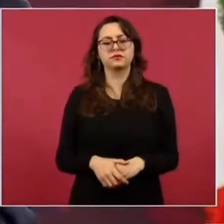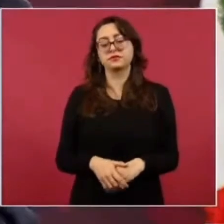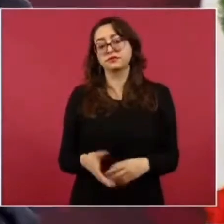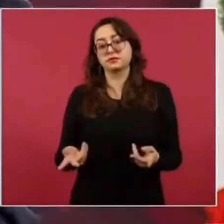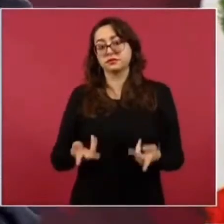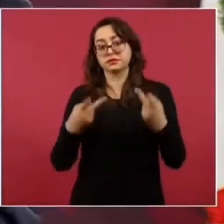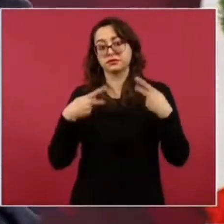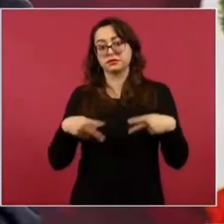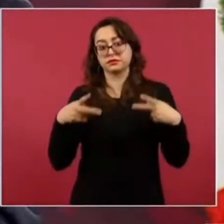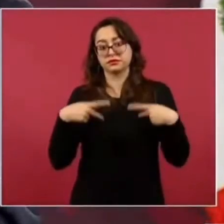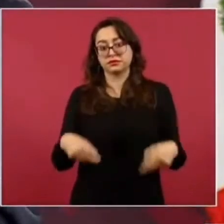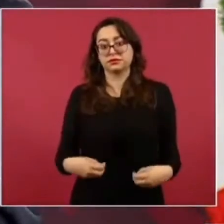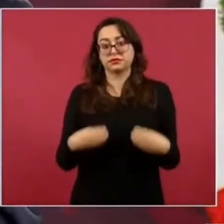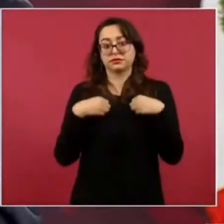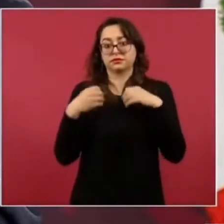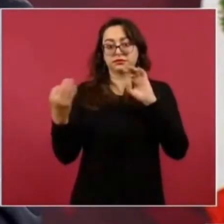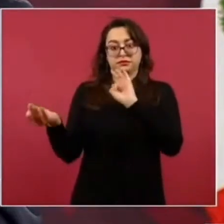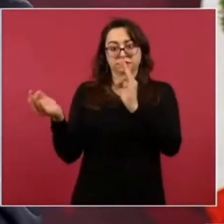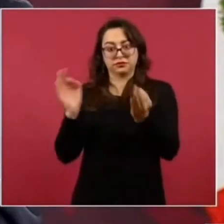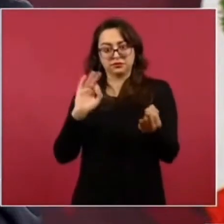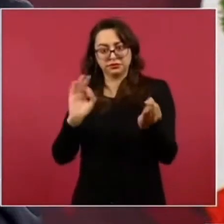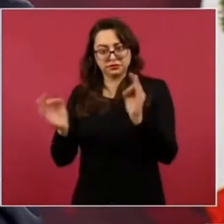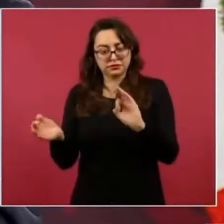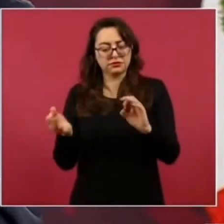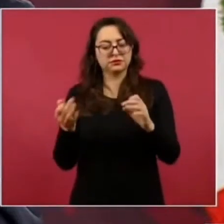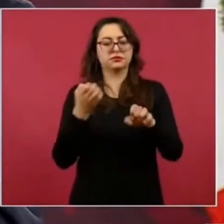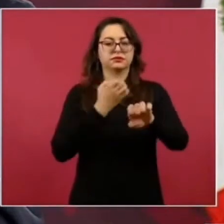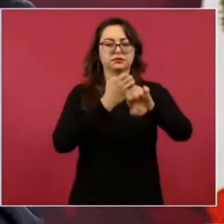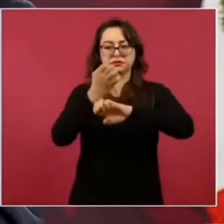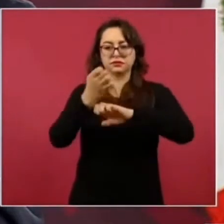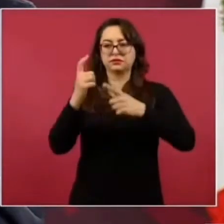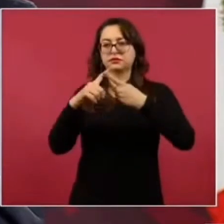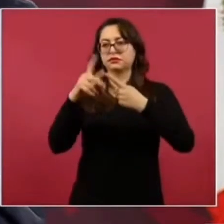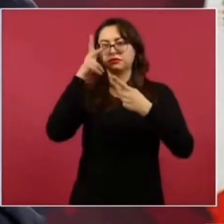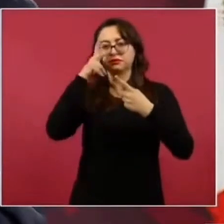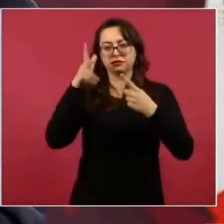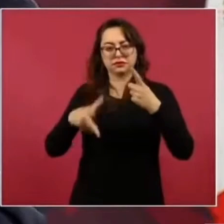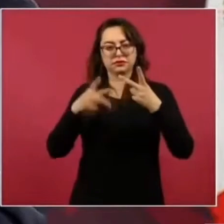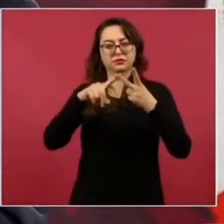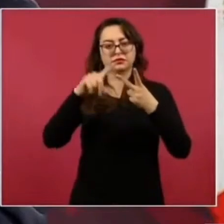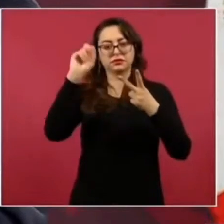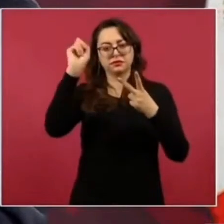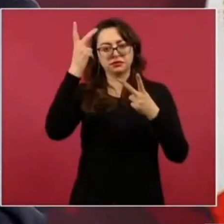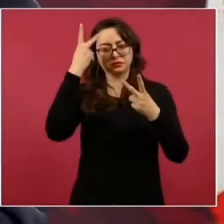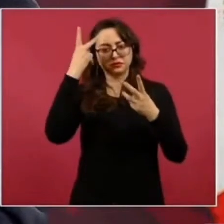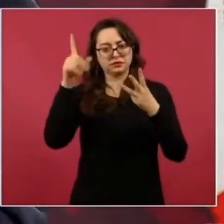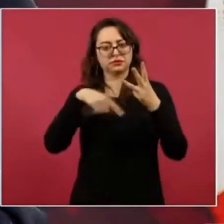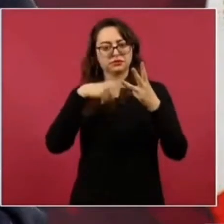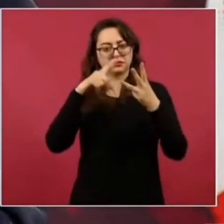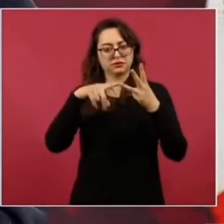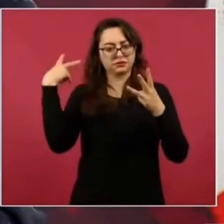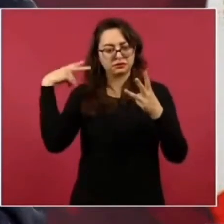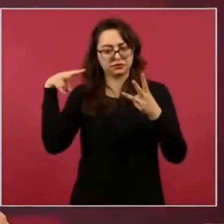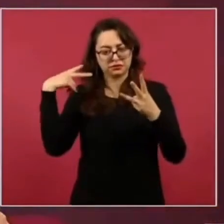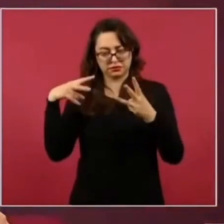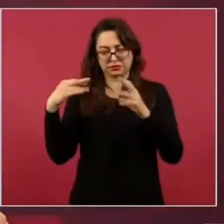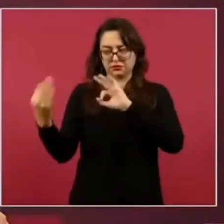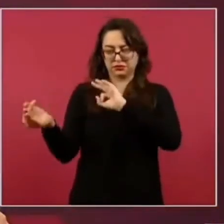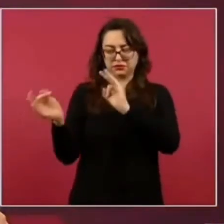de San Luis Potosí, también de Veracruz, seguramente se acuerda